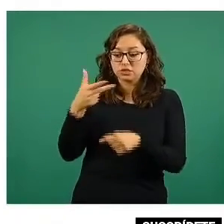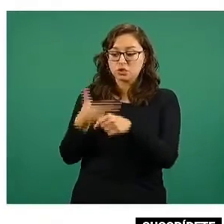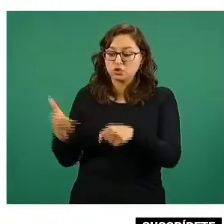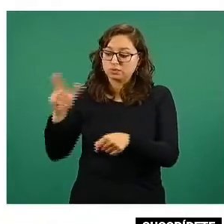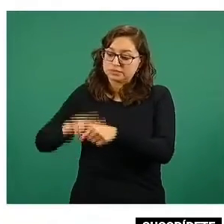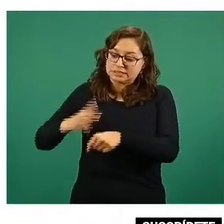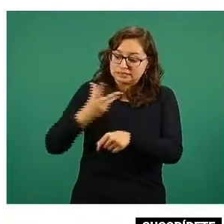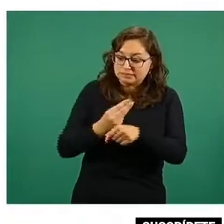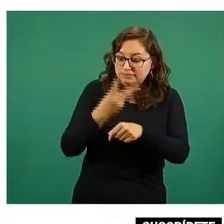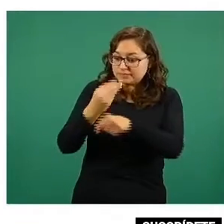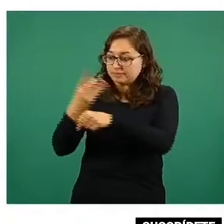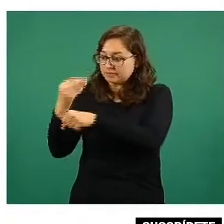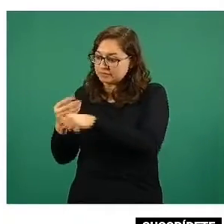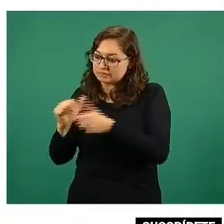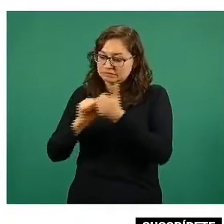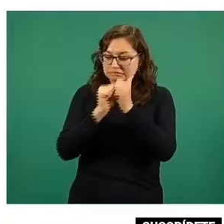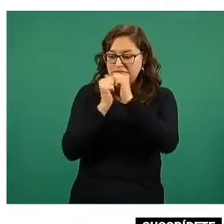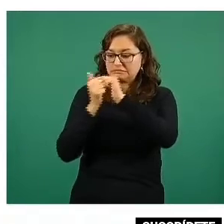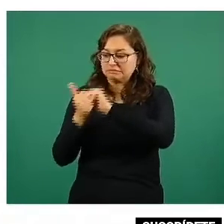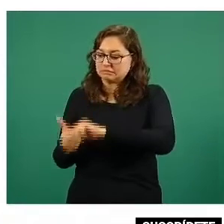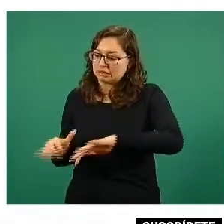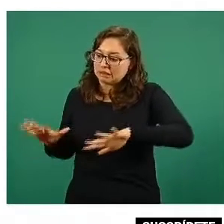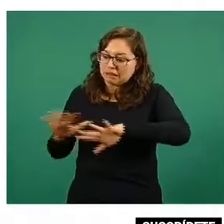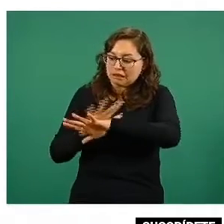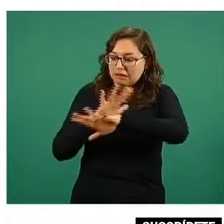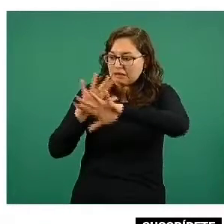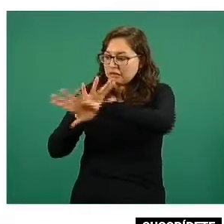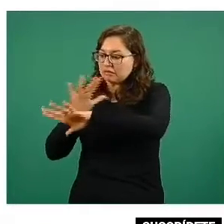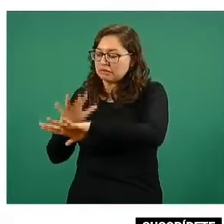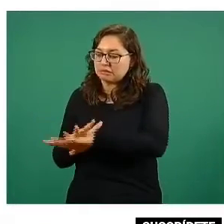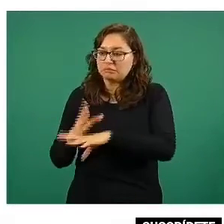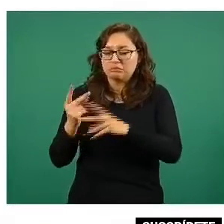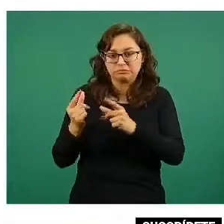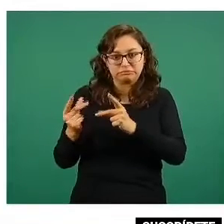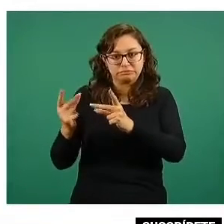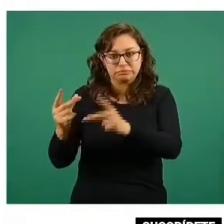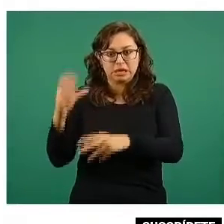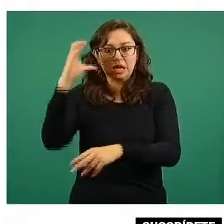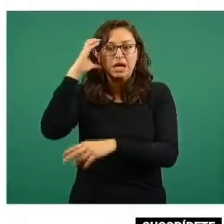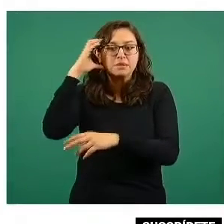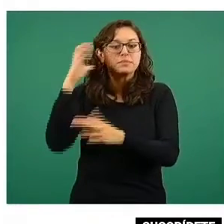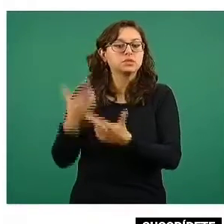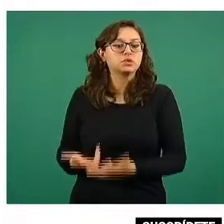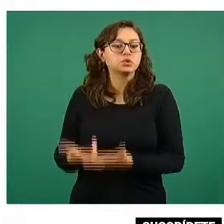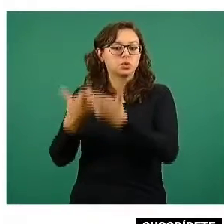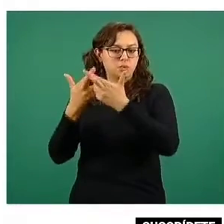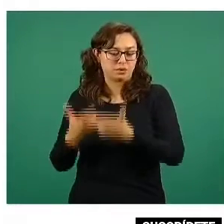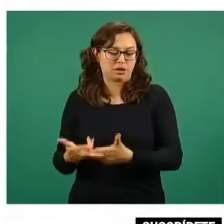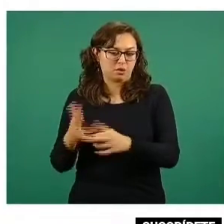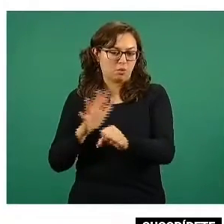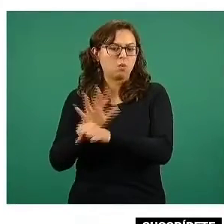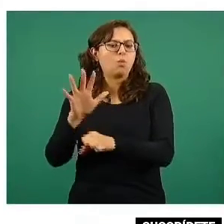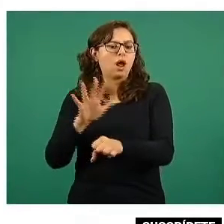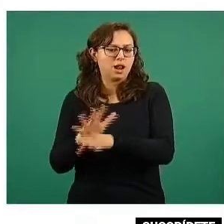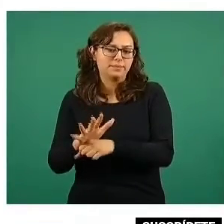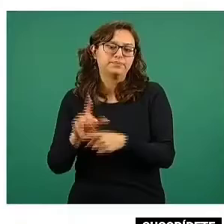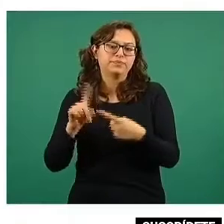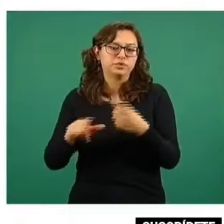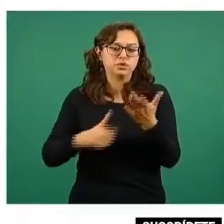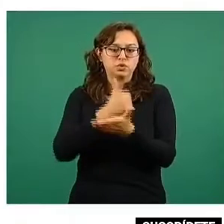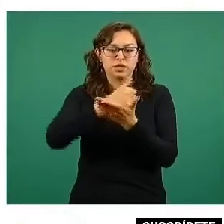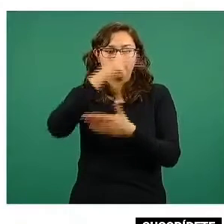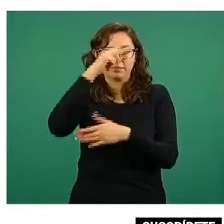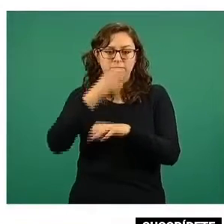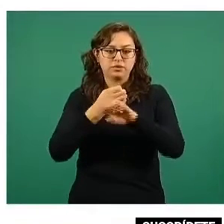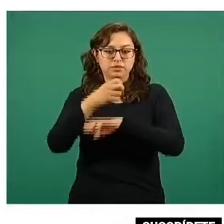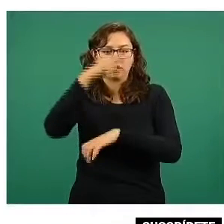hospitalaria mantenga siempre la disponibilidad de camas. En este grupo tenemos a la Ciudad de México, el Estado de